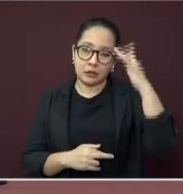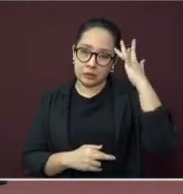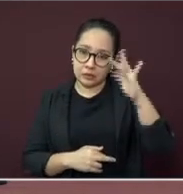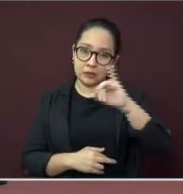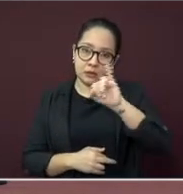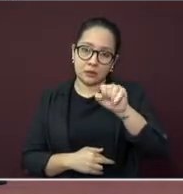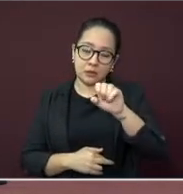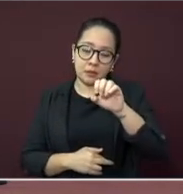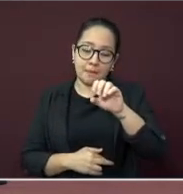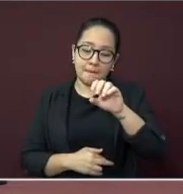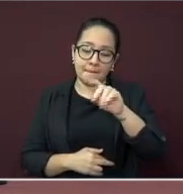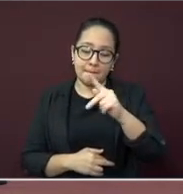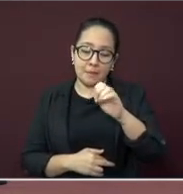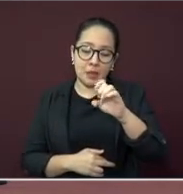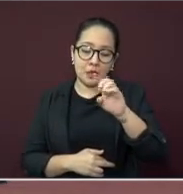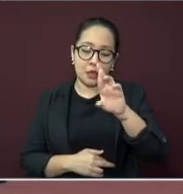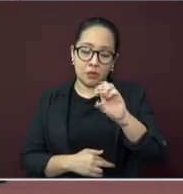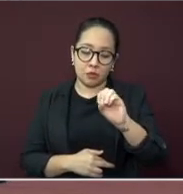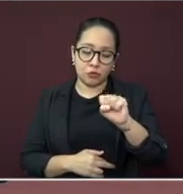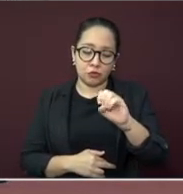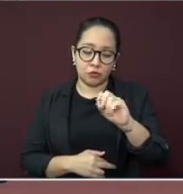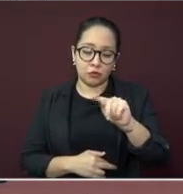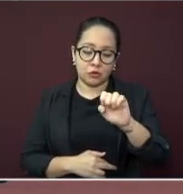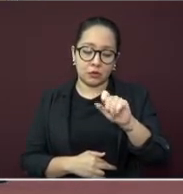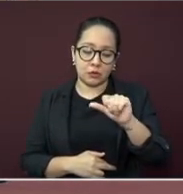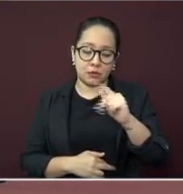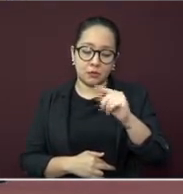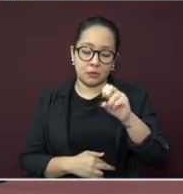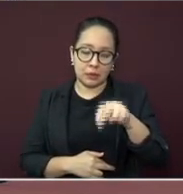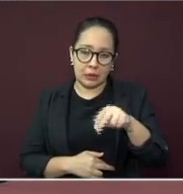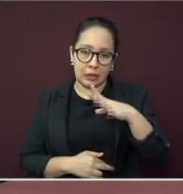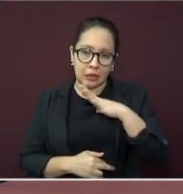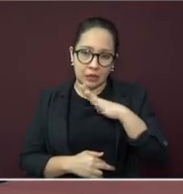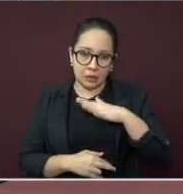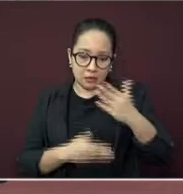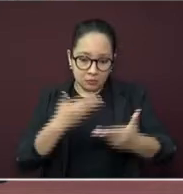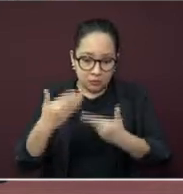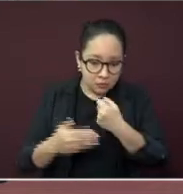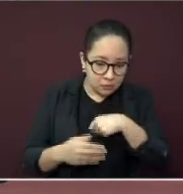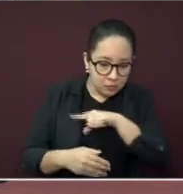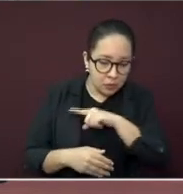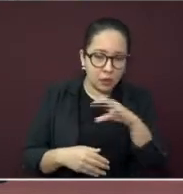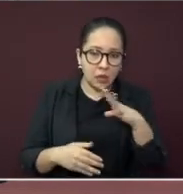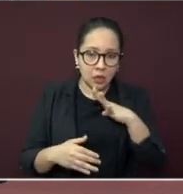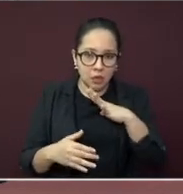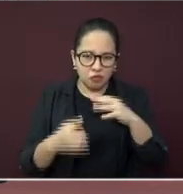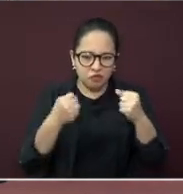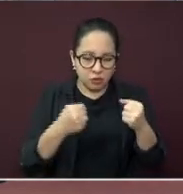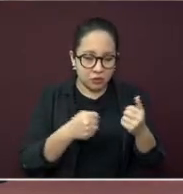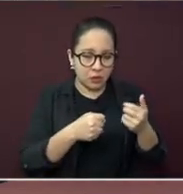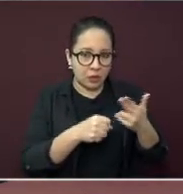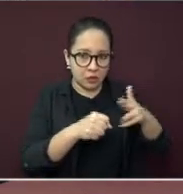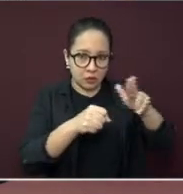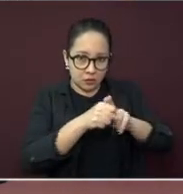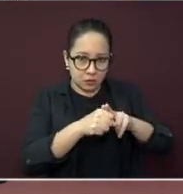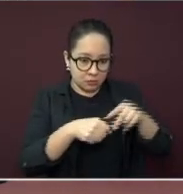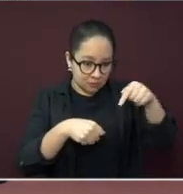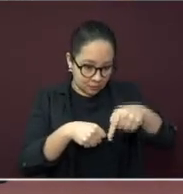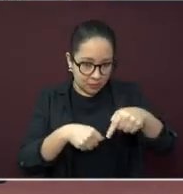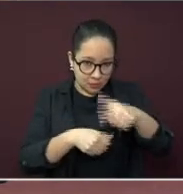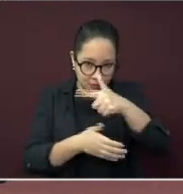se han reforzado la red de atención con el centro de salud de ahí des oteapan